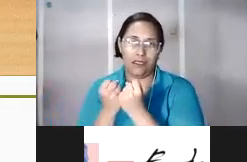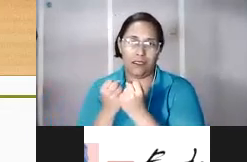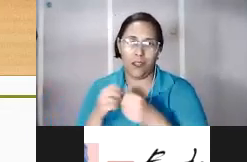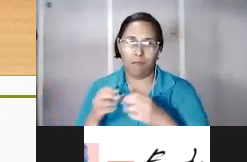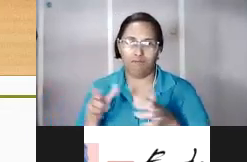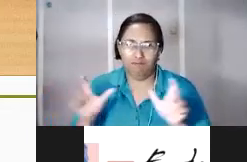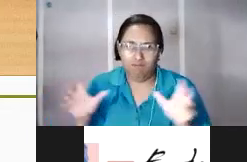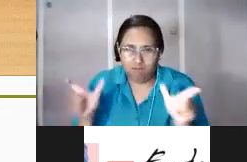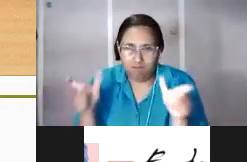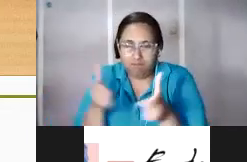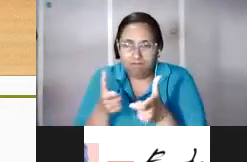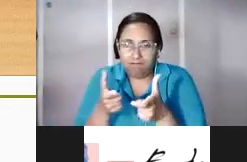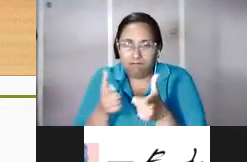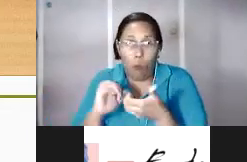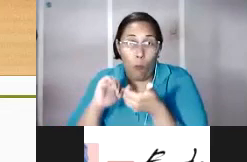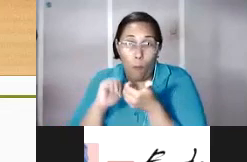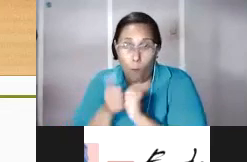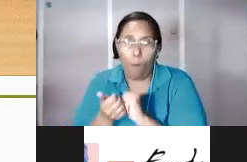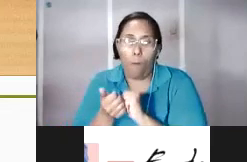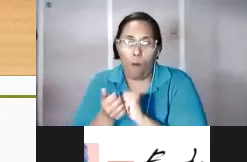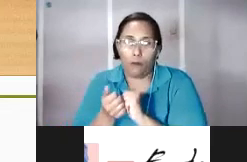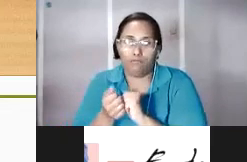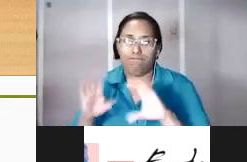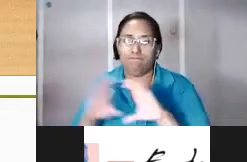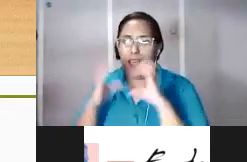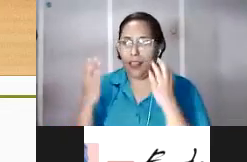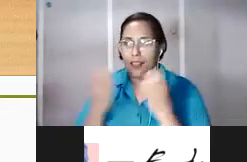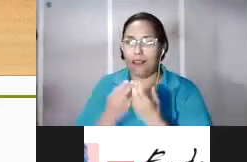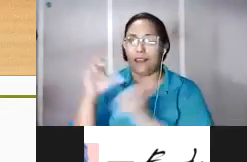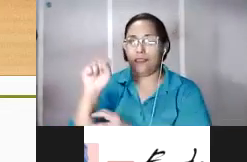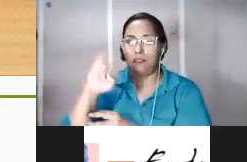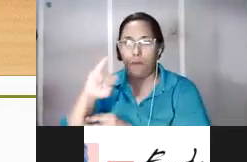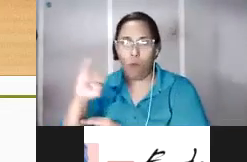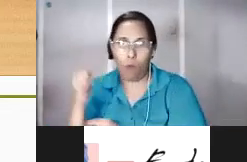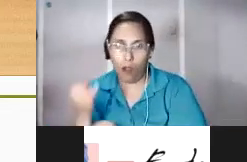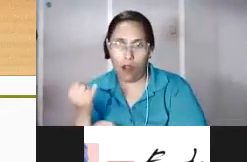cerradas como la clase rectora sanjuanera,